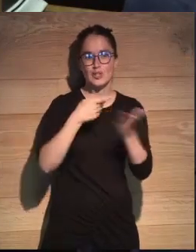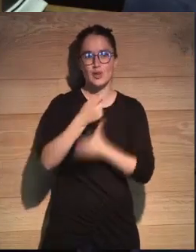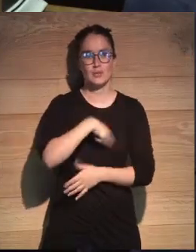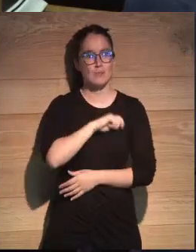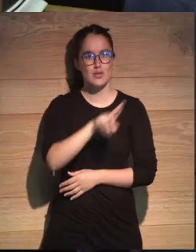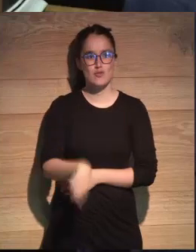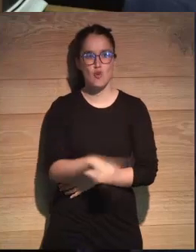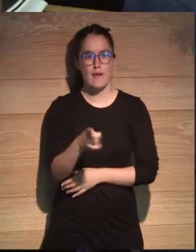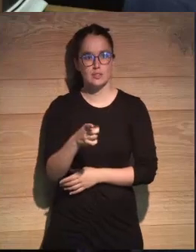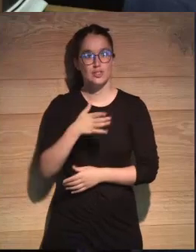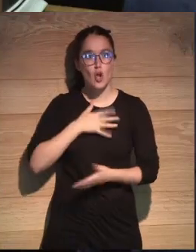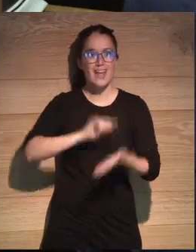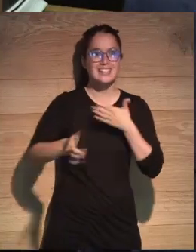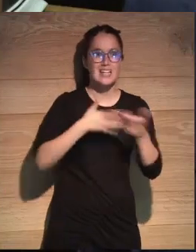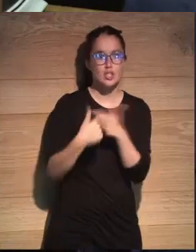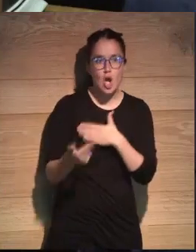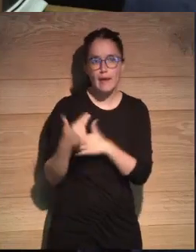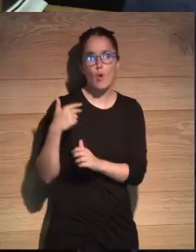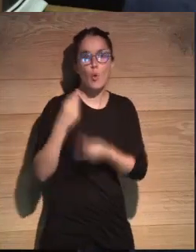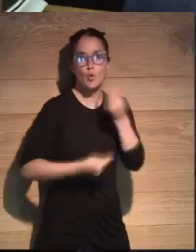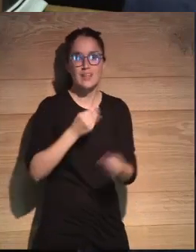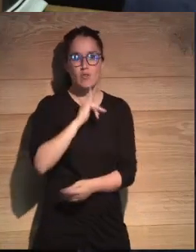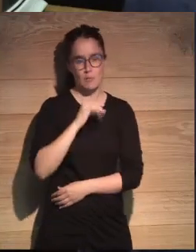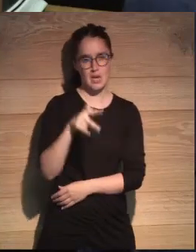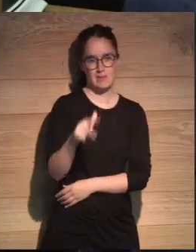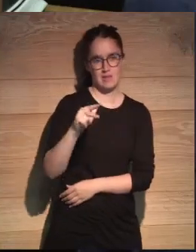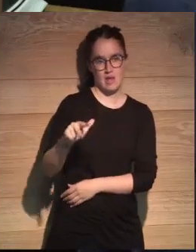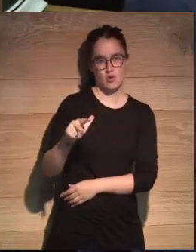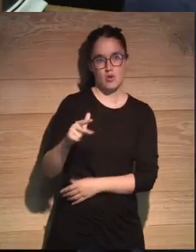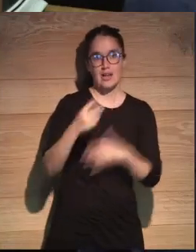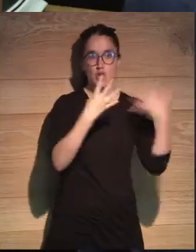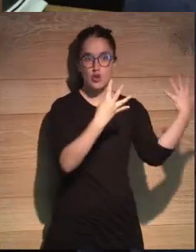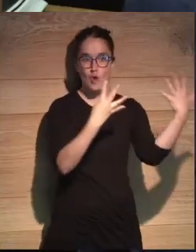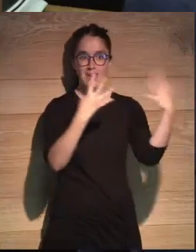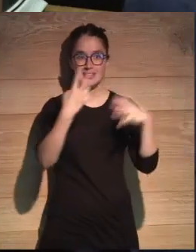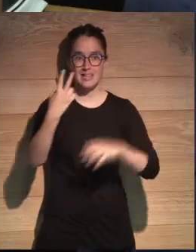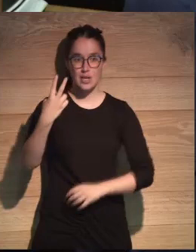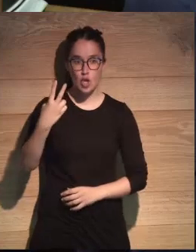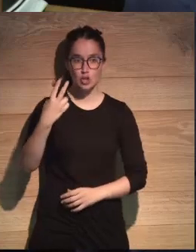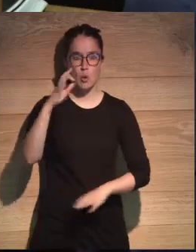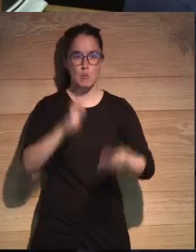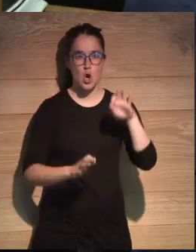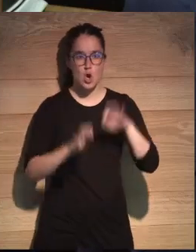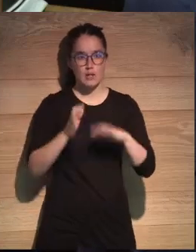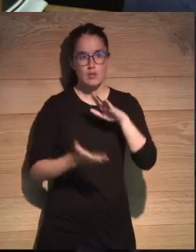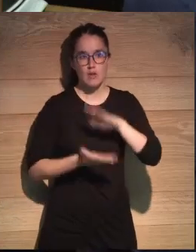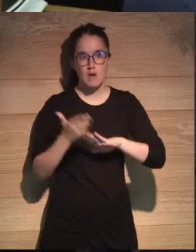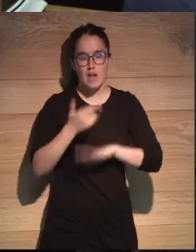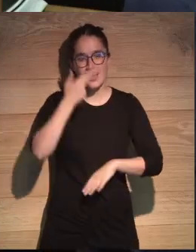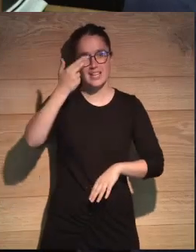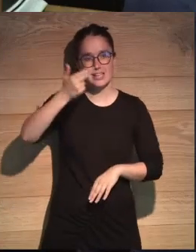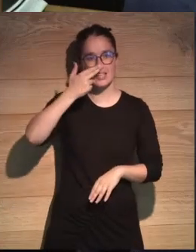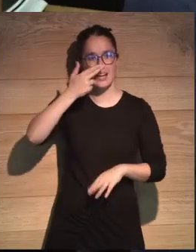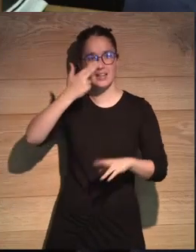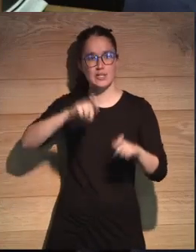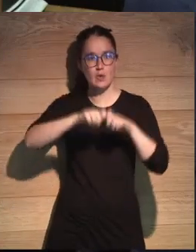yo soy un escritor en español. El 92% de los potenciales interesados en